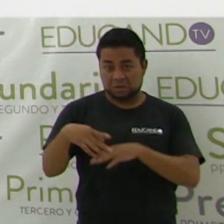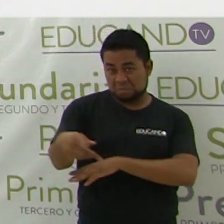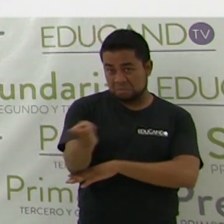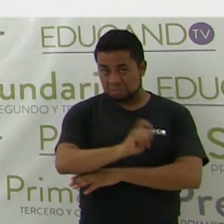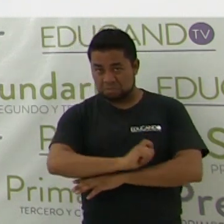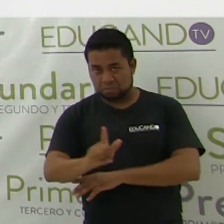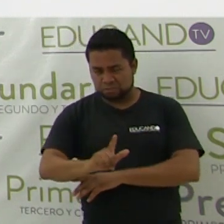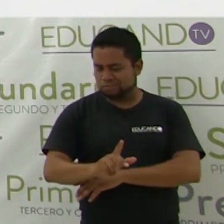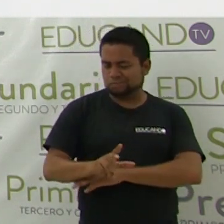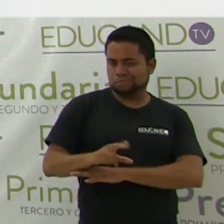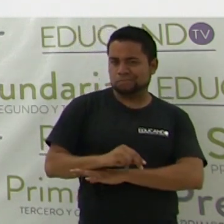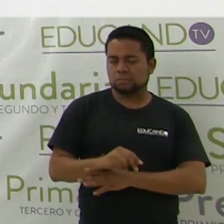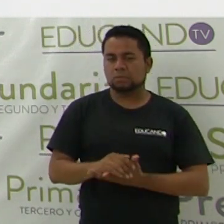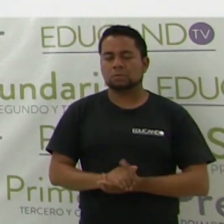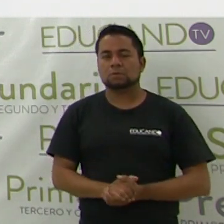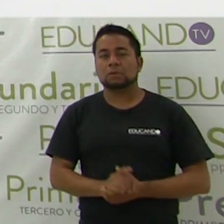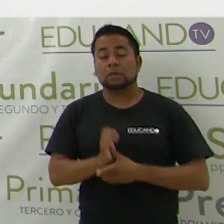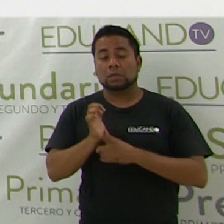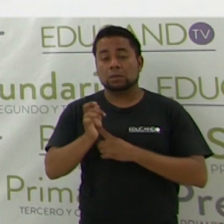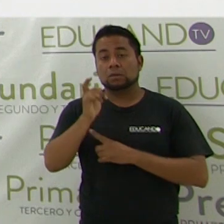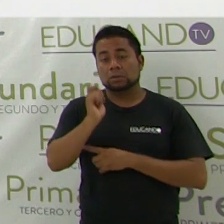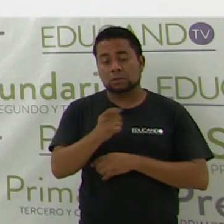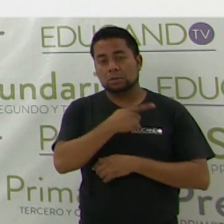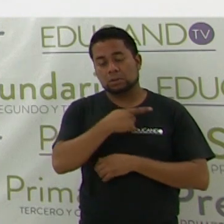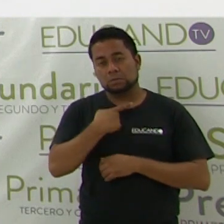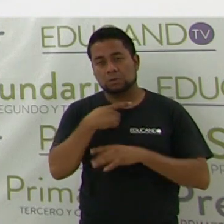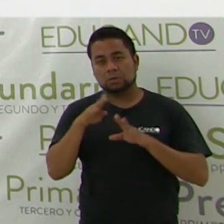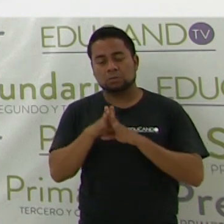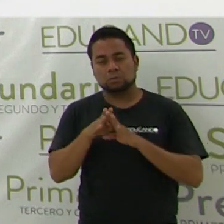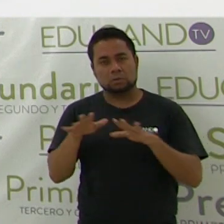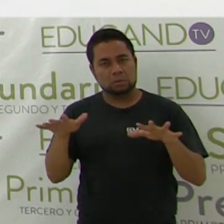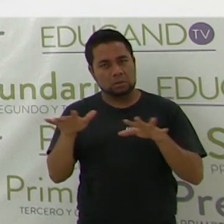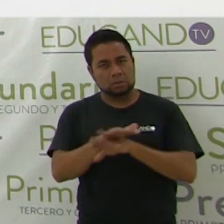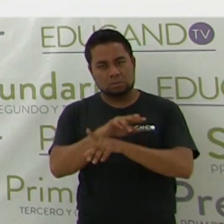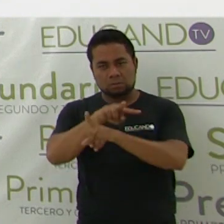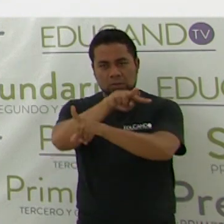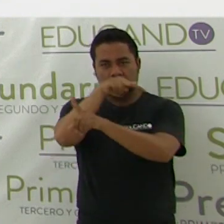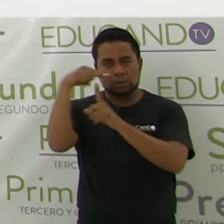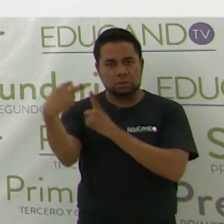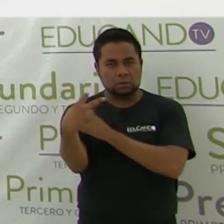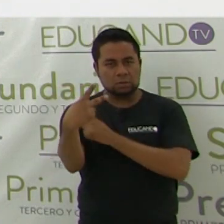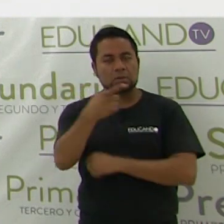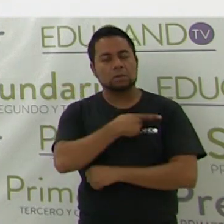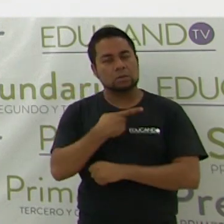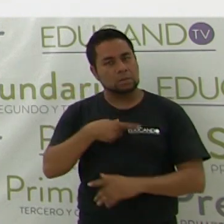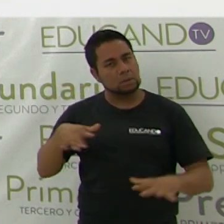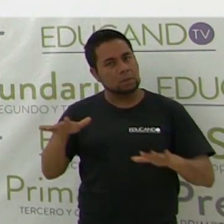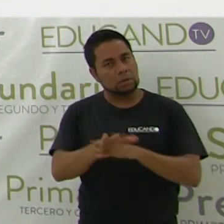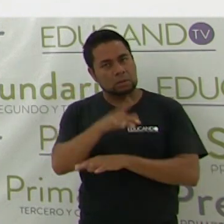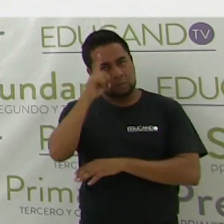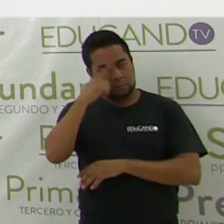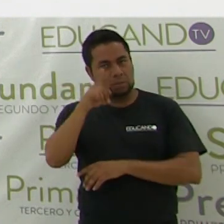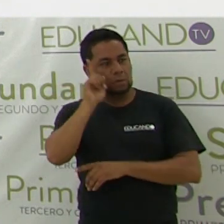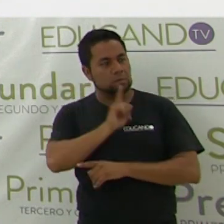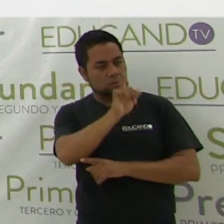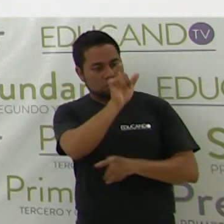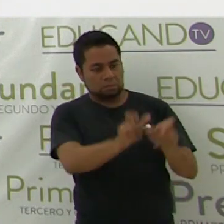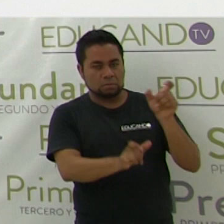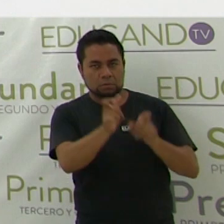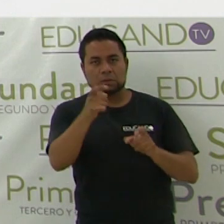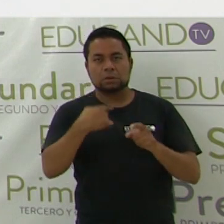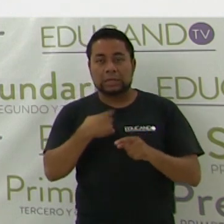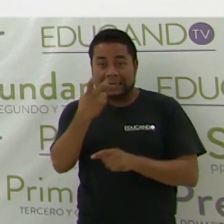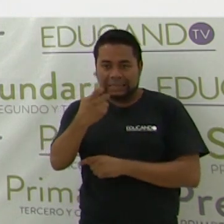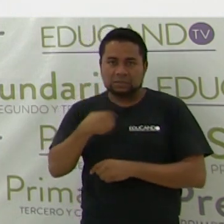completamente. Y que entonces hay que cambiar esa manera de ver a estas intérpretes oaxaqueñas. Esa es mi